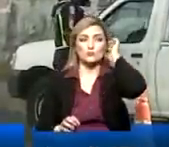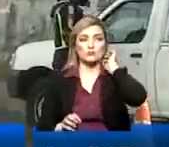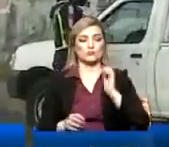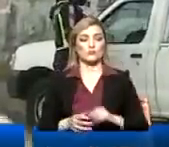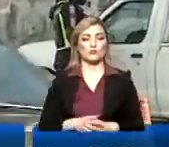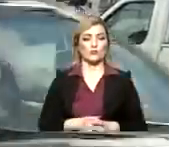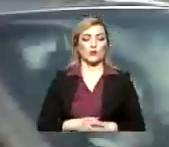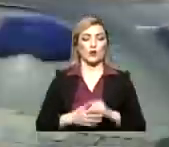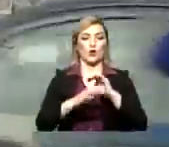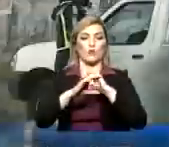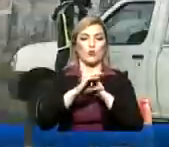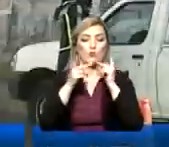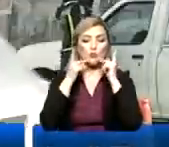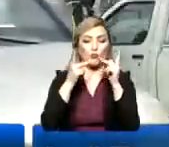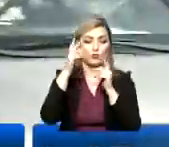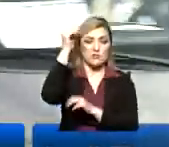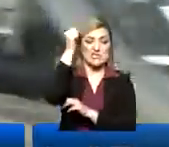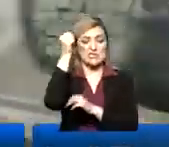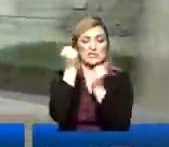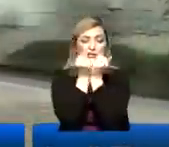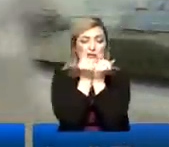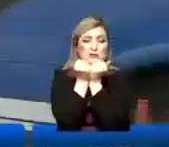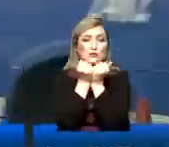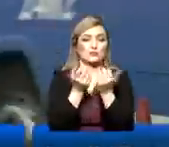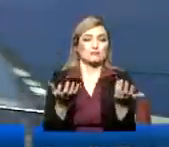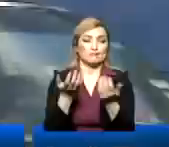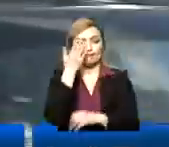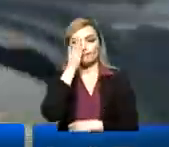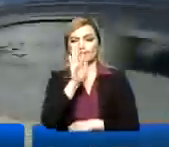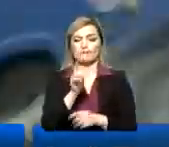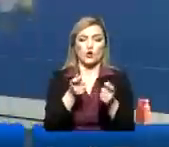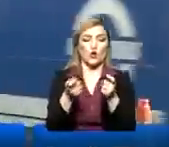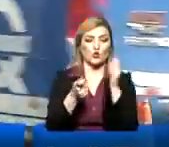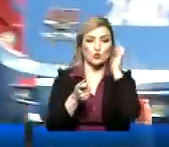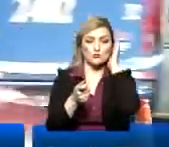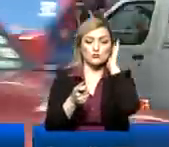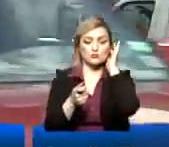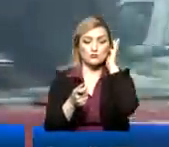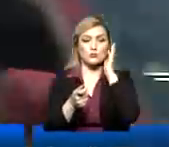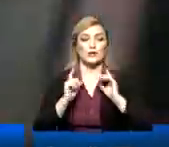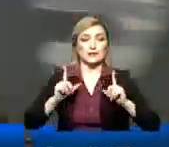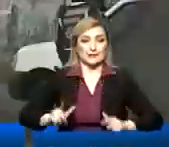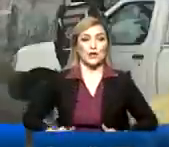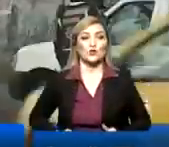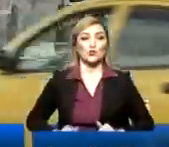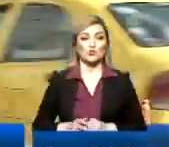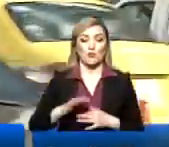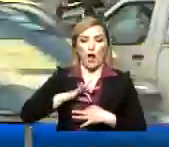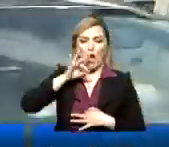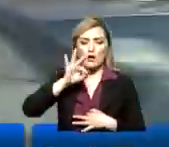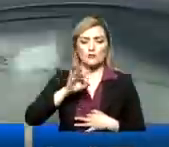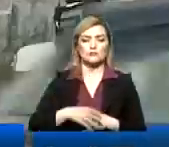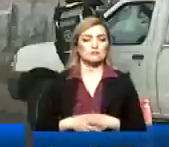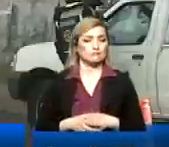de pasajeros, pero nosotros justamente estamos aquí para eso, para tratar de cuidar la salud. Los contagios también